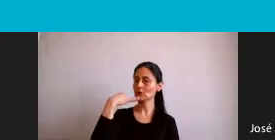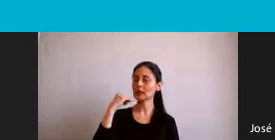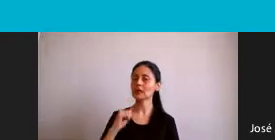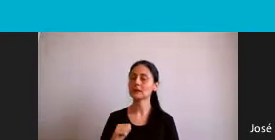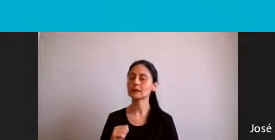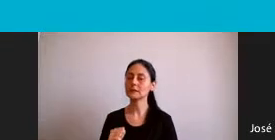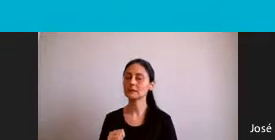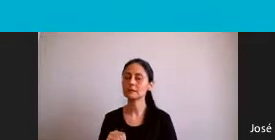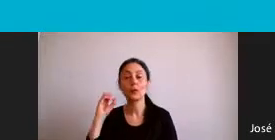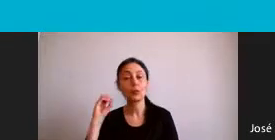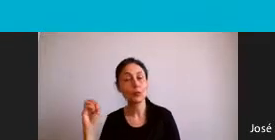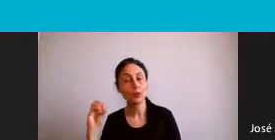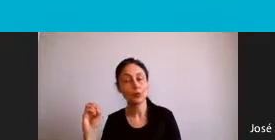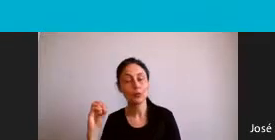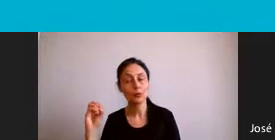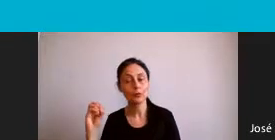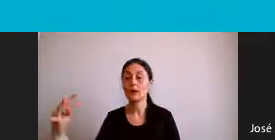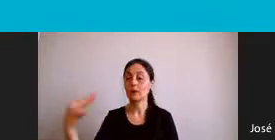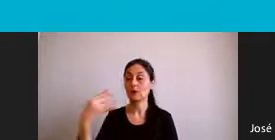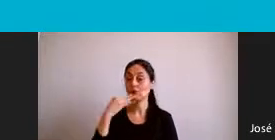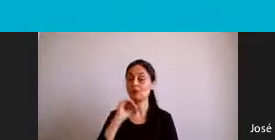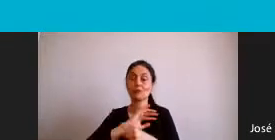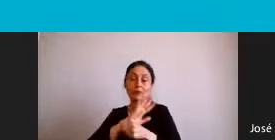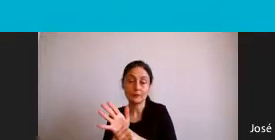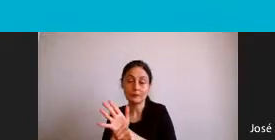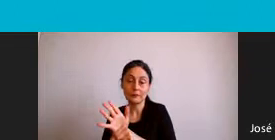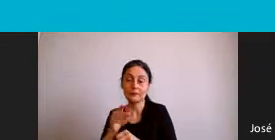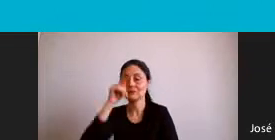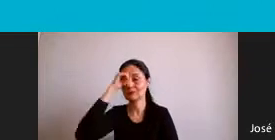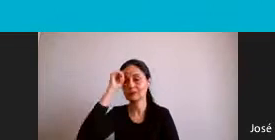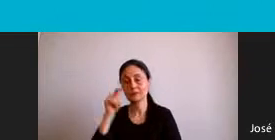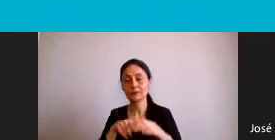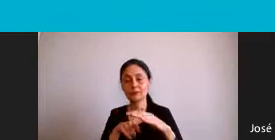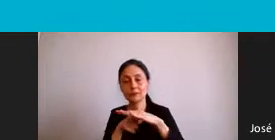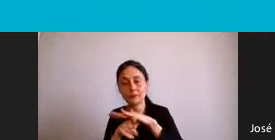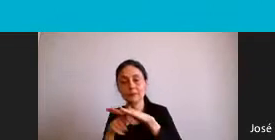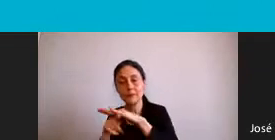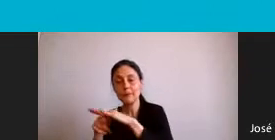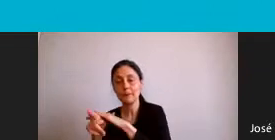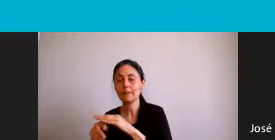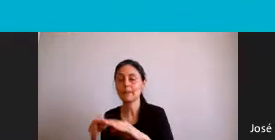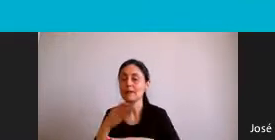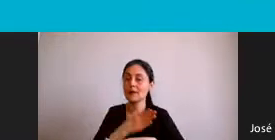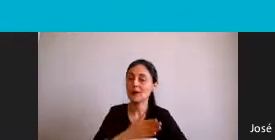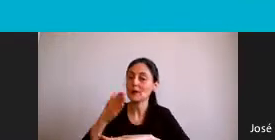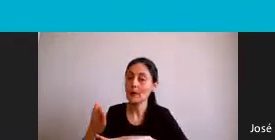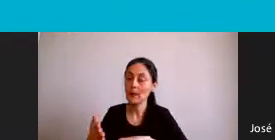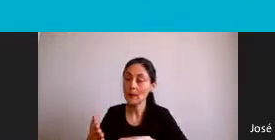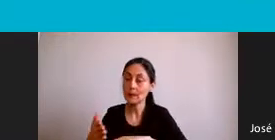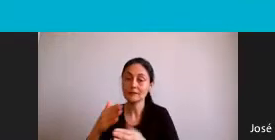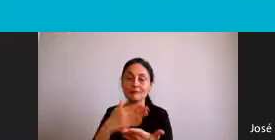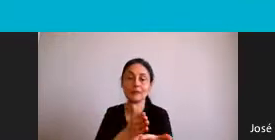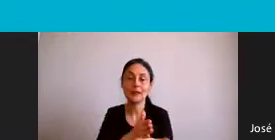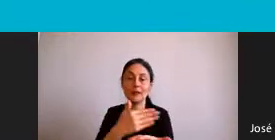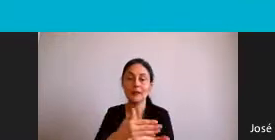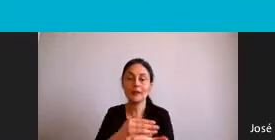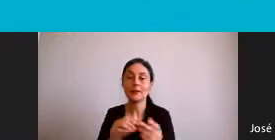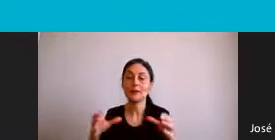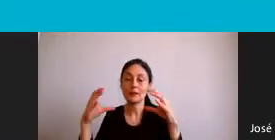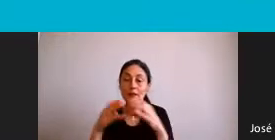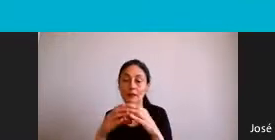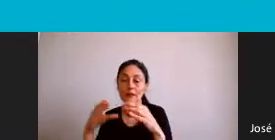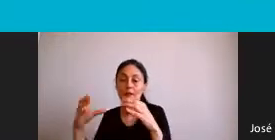haber experimentado contagio, como por haber estado hospitalizado. Y lo que ha ocurrido después con las medidas y durante con las medidas de restricción